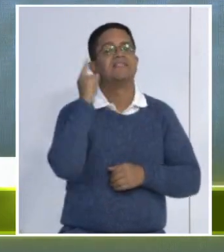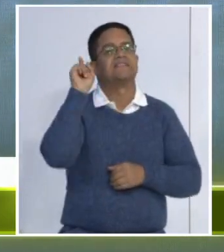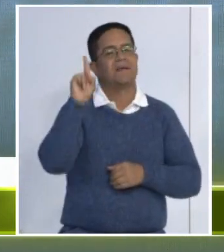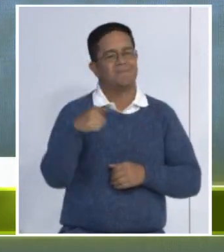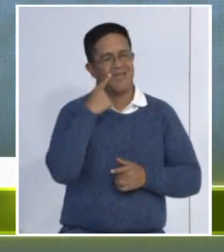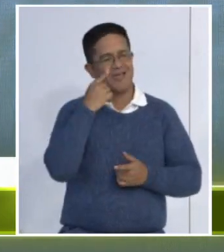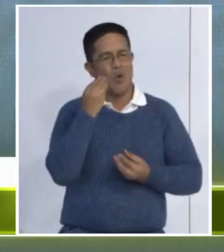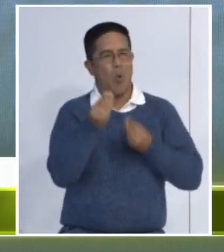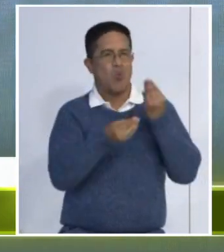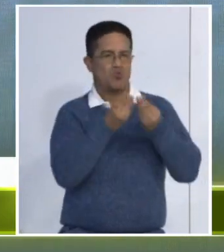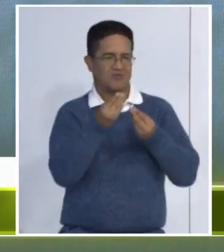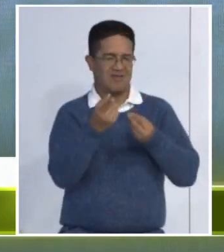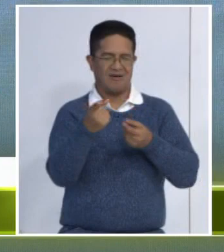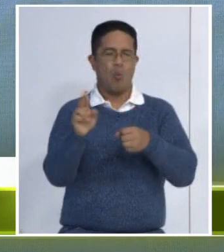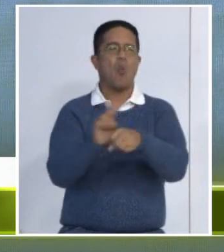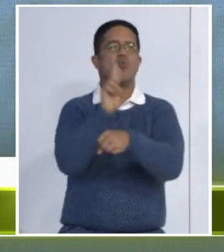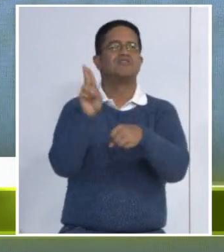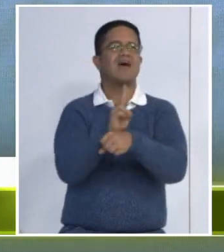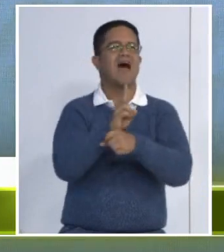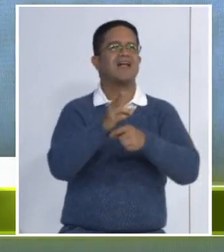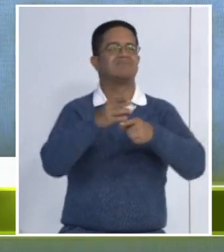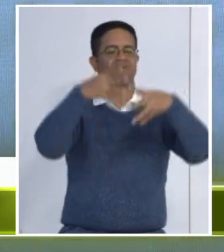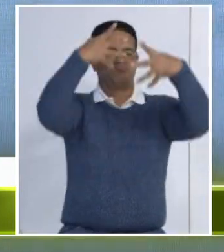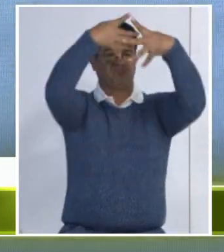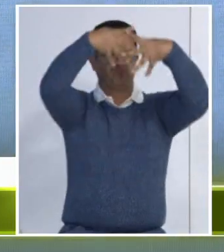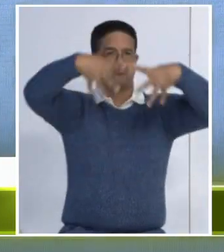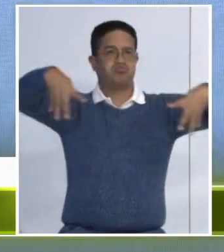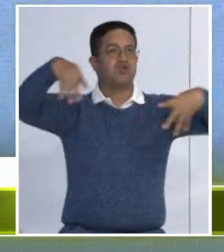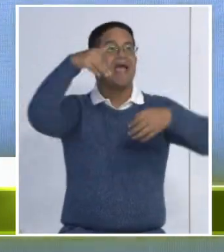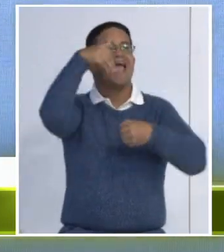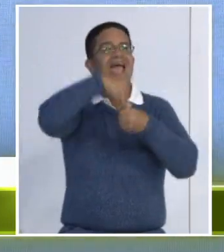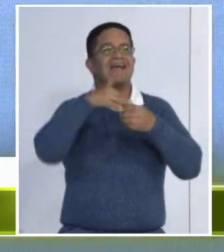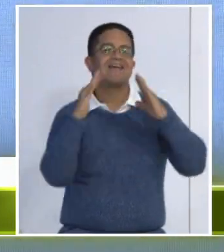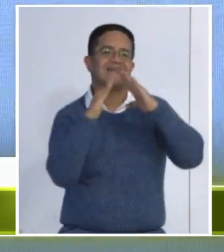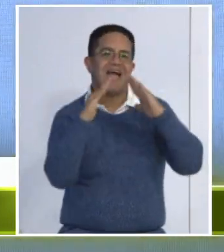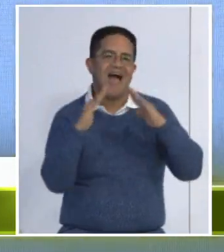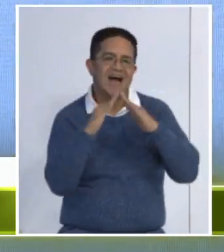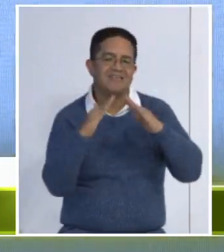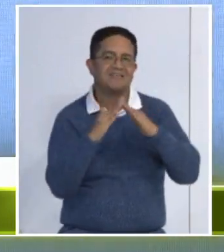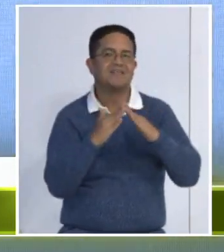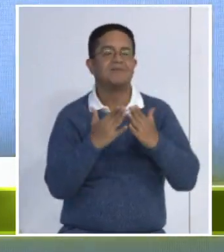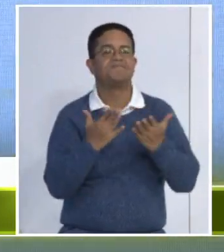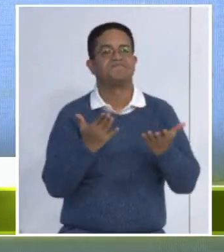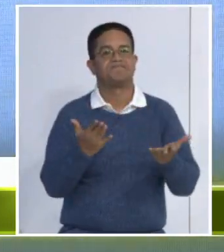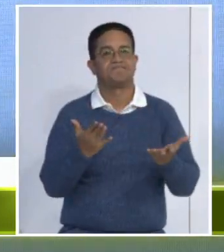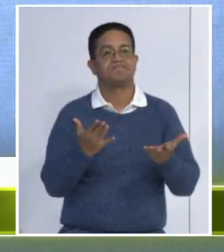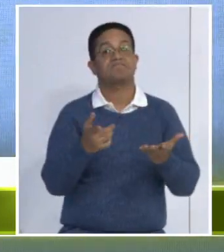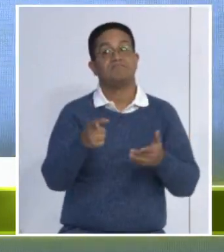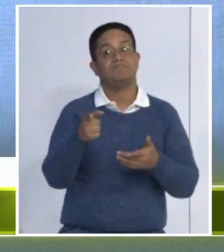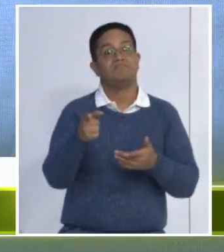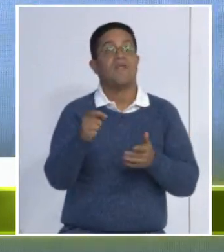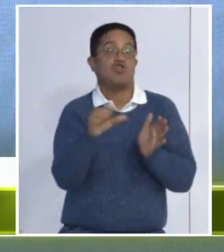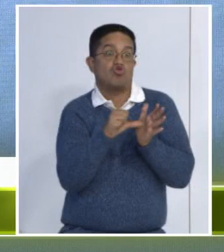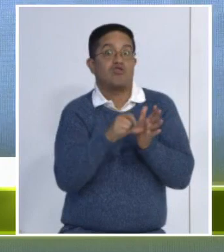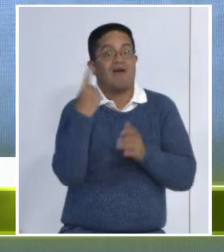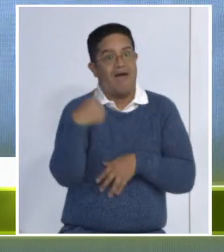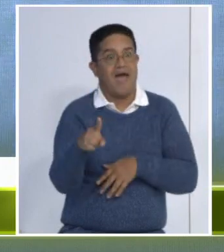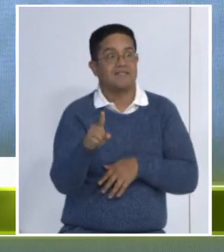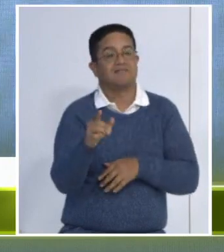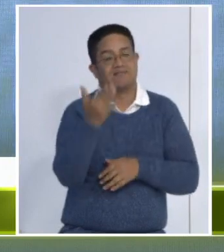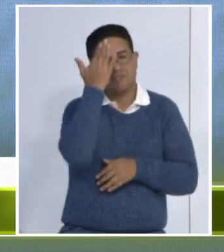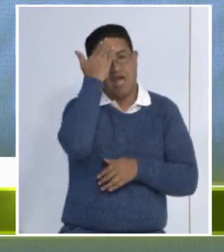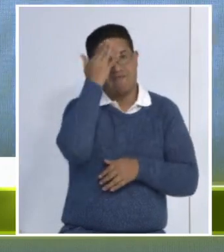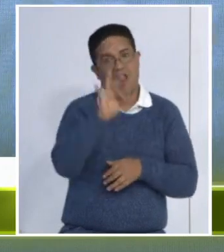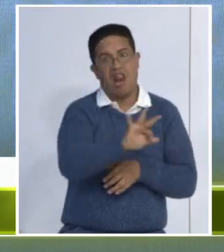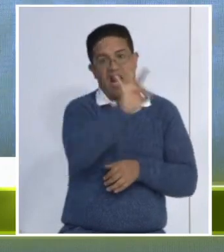mosquiteros en las casas, pero esto tiene que ser, vuelvo y repito, esto es una enfermedad donde generalmente la Aedes aegyptus transmite en el